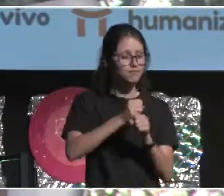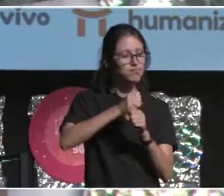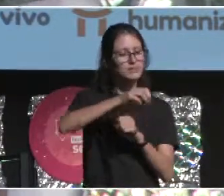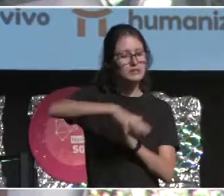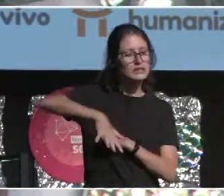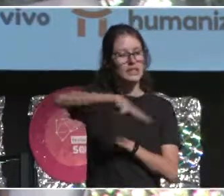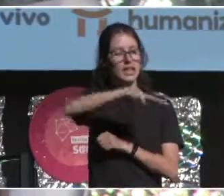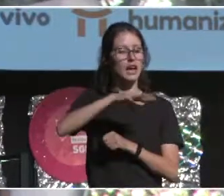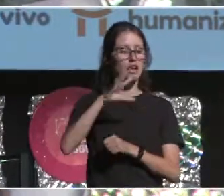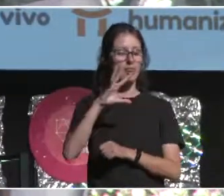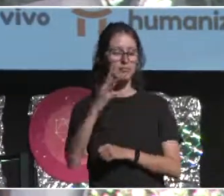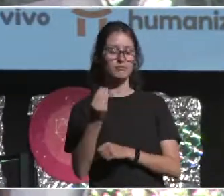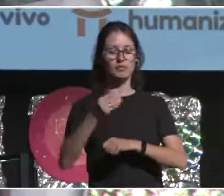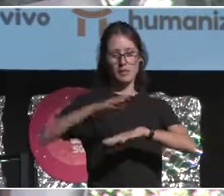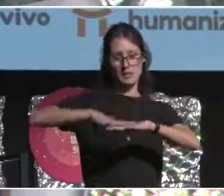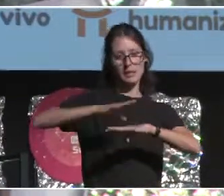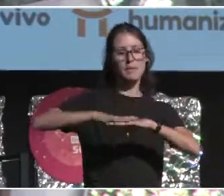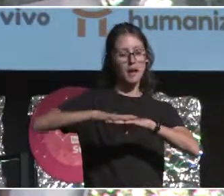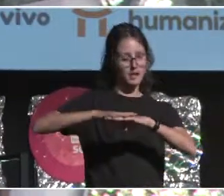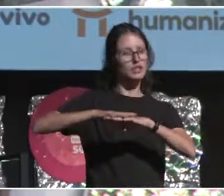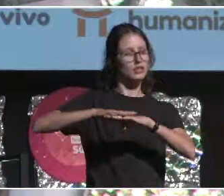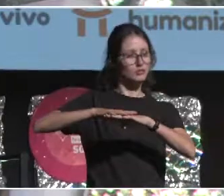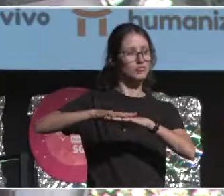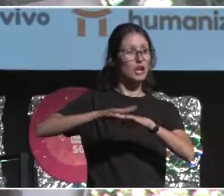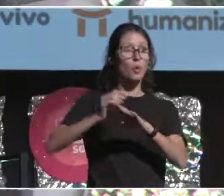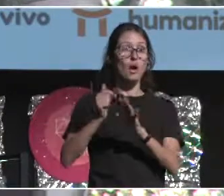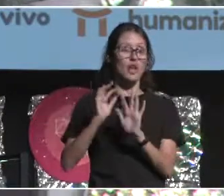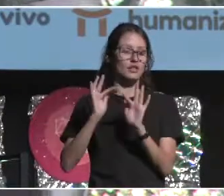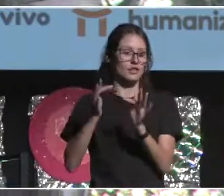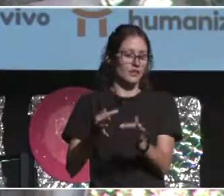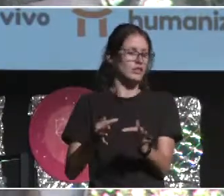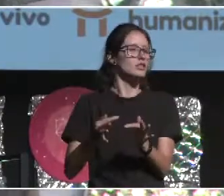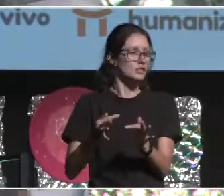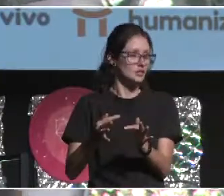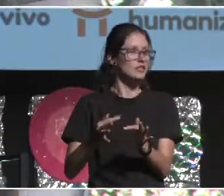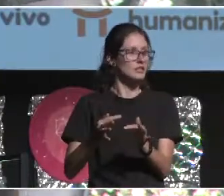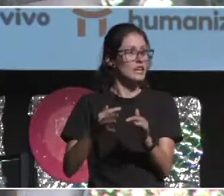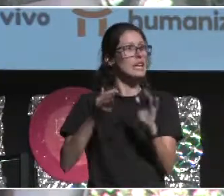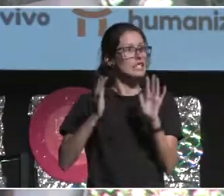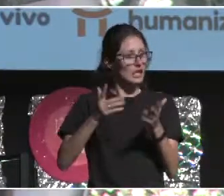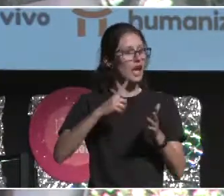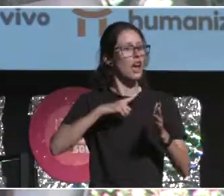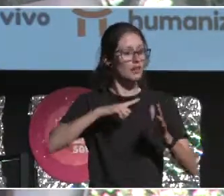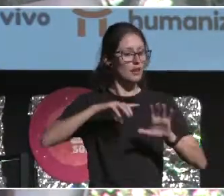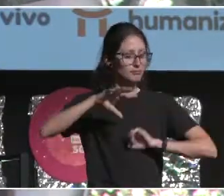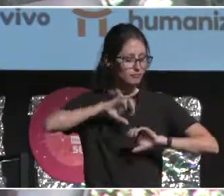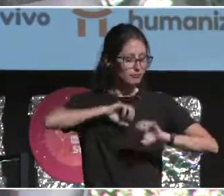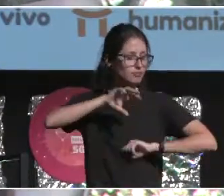están terminando su maestría en Big Data. Quiere decir que allá se están capacitando.